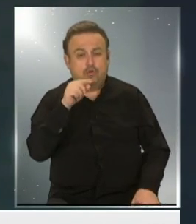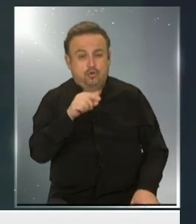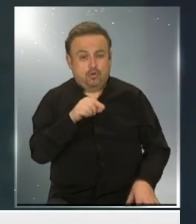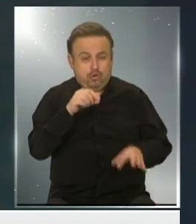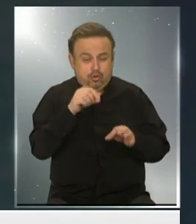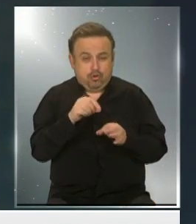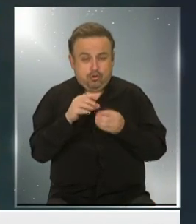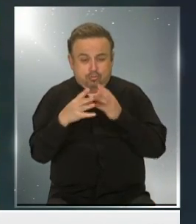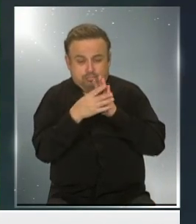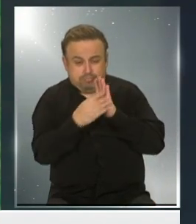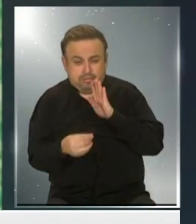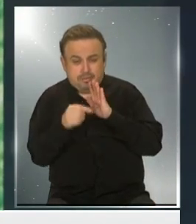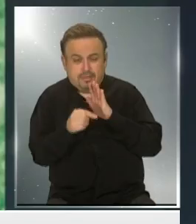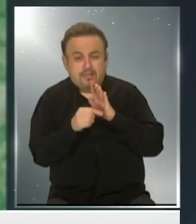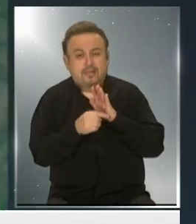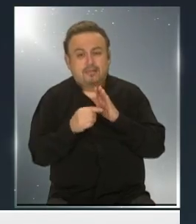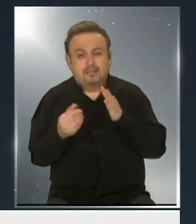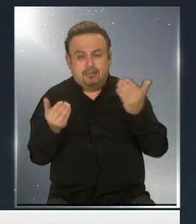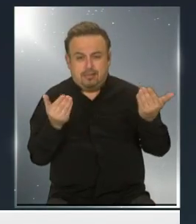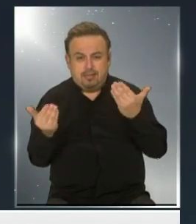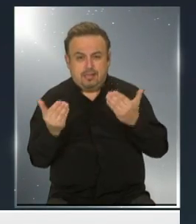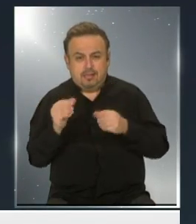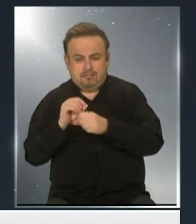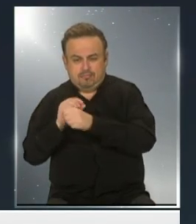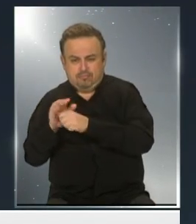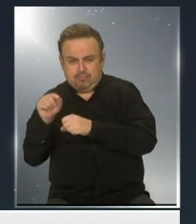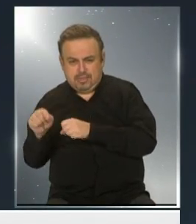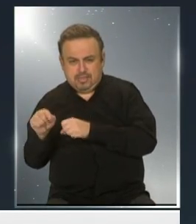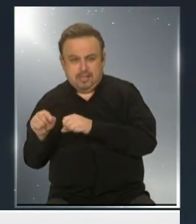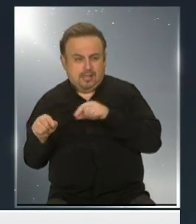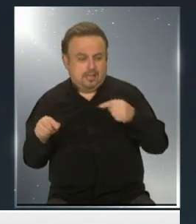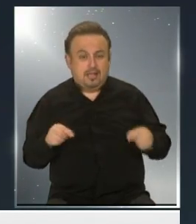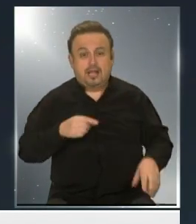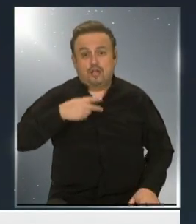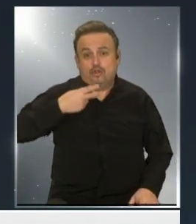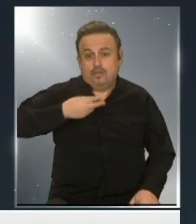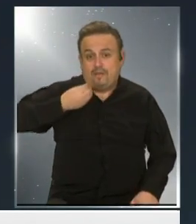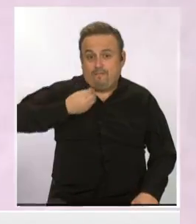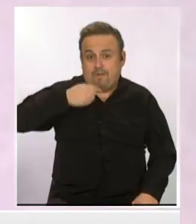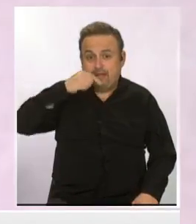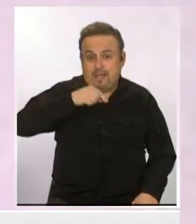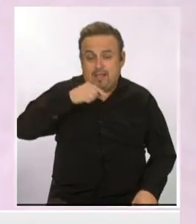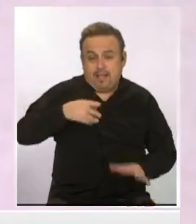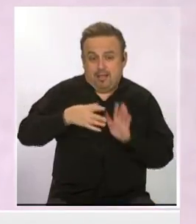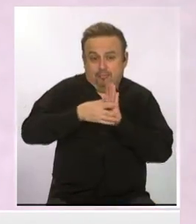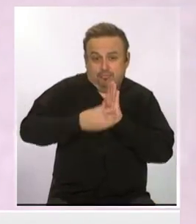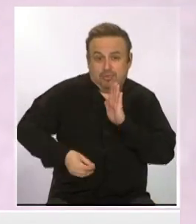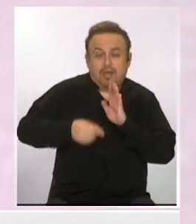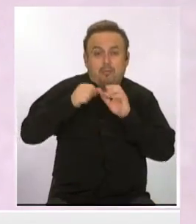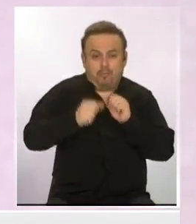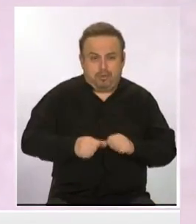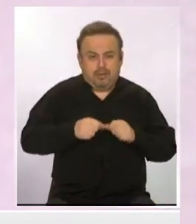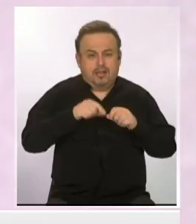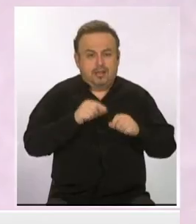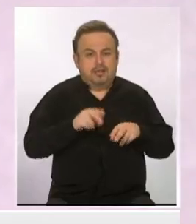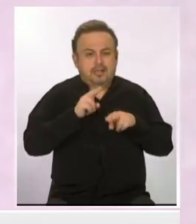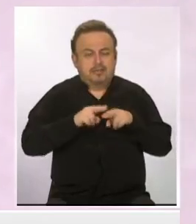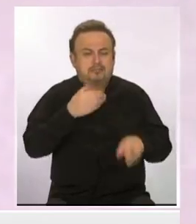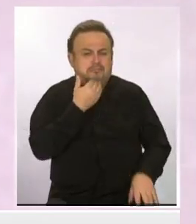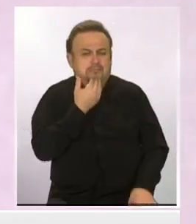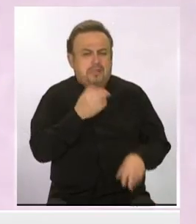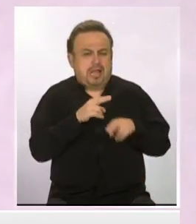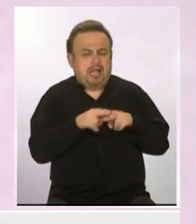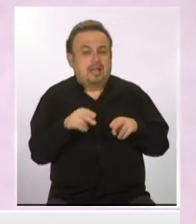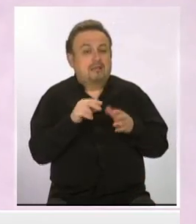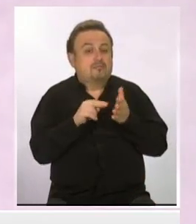los clones y así se ve el coronavirus. La buena noticia es que estas partículas se pueden producir de manera simple.